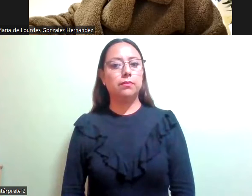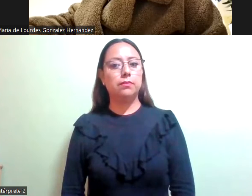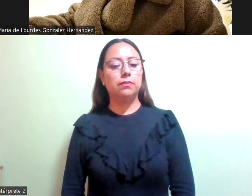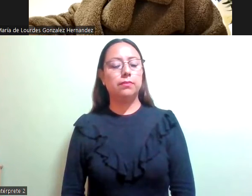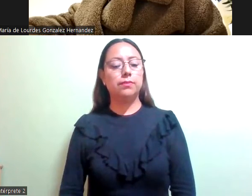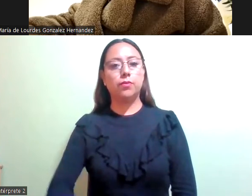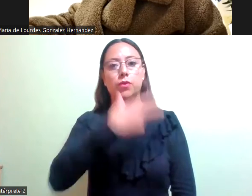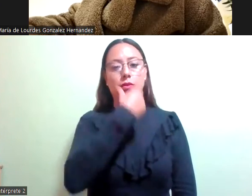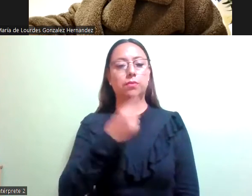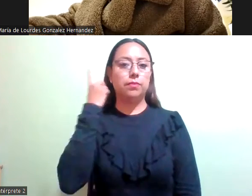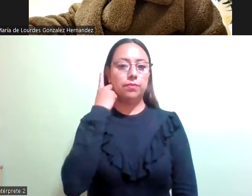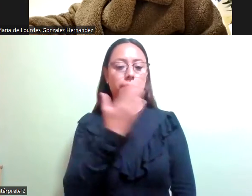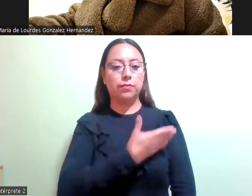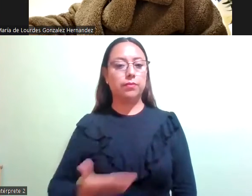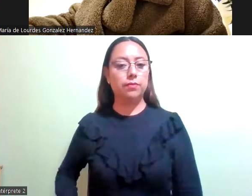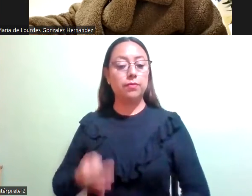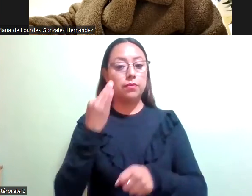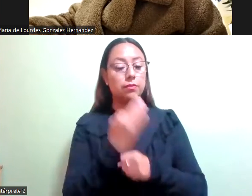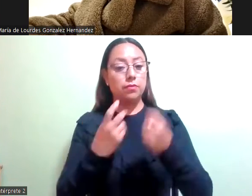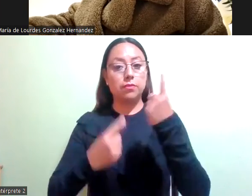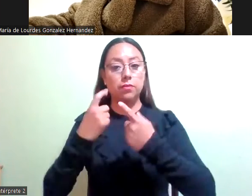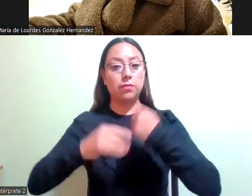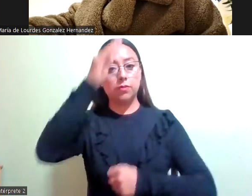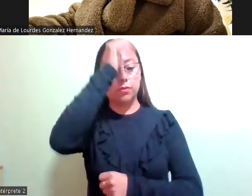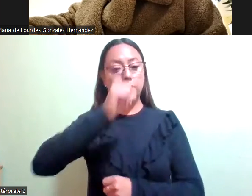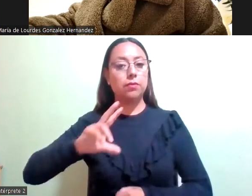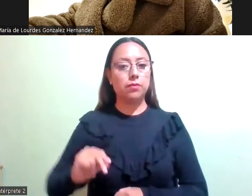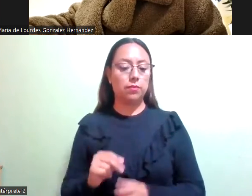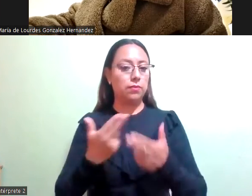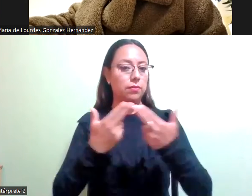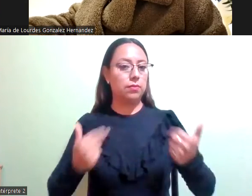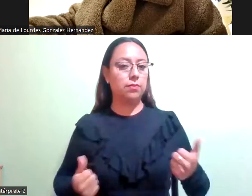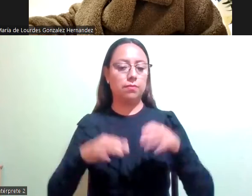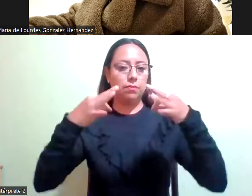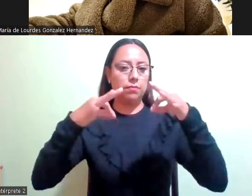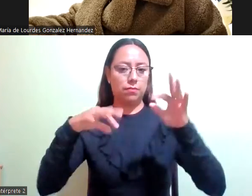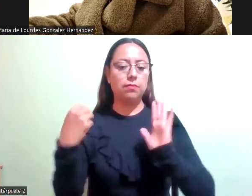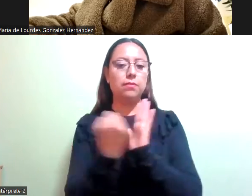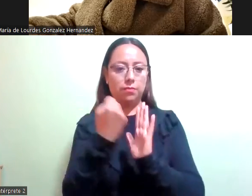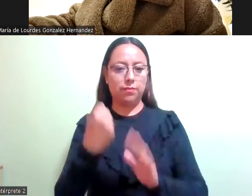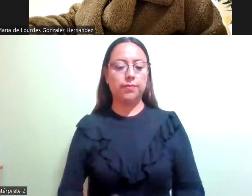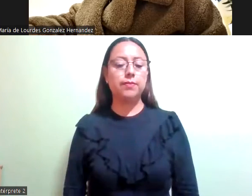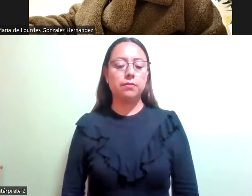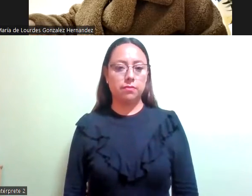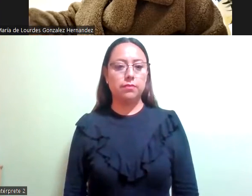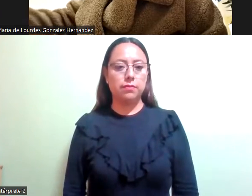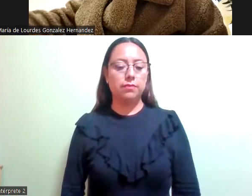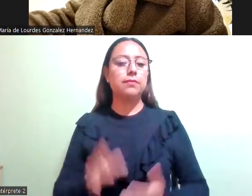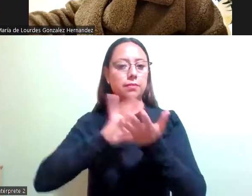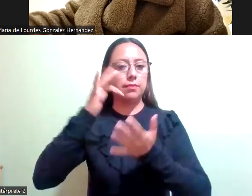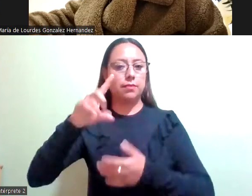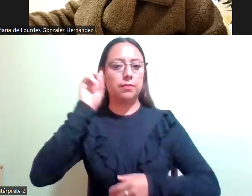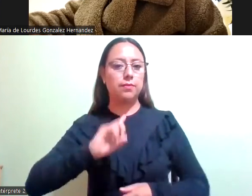Diputado presidente, al no haber manifestaciones en contra, se aprueban los documentos en referencia. Gracias, diputada.